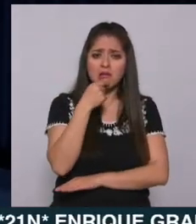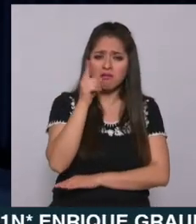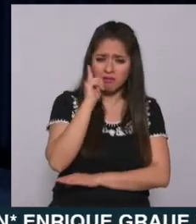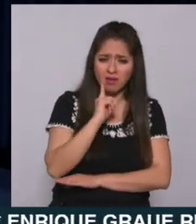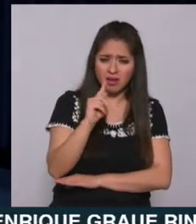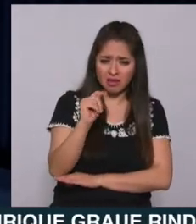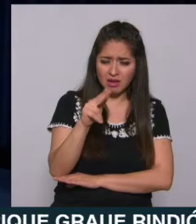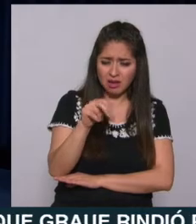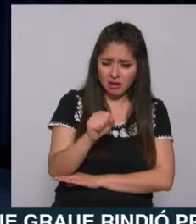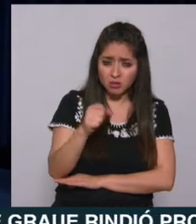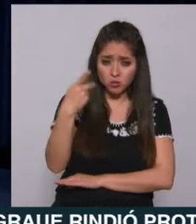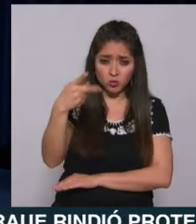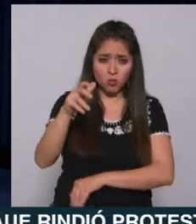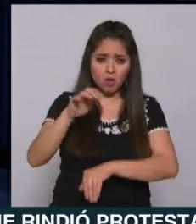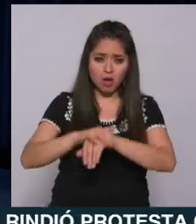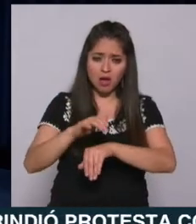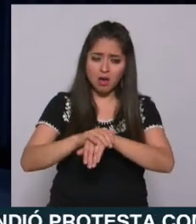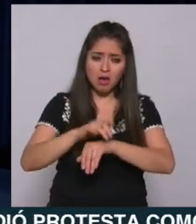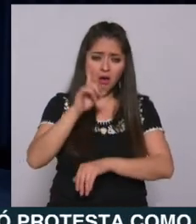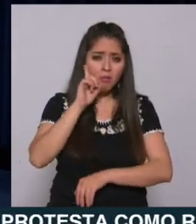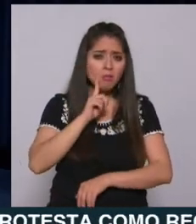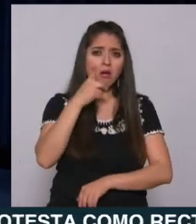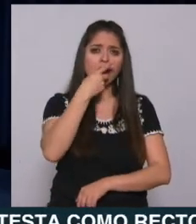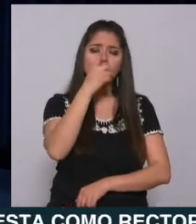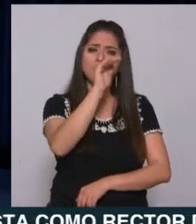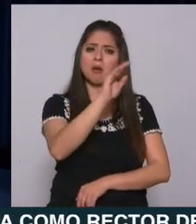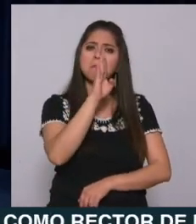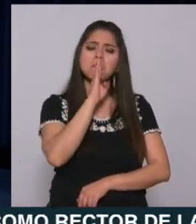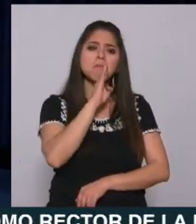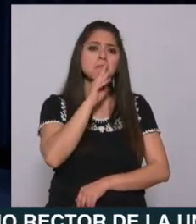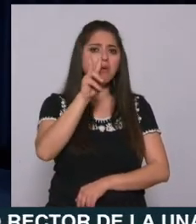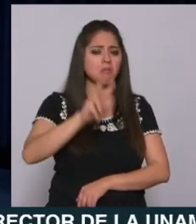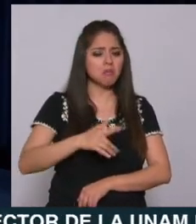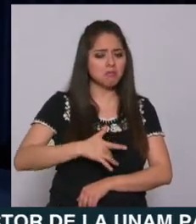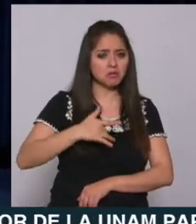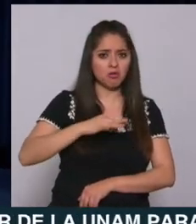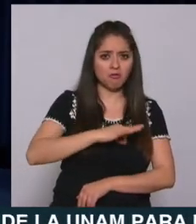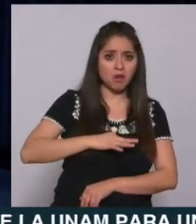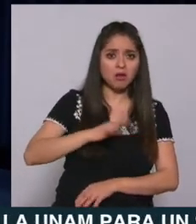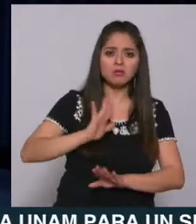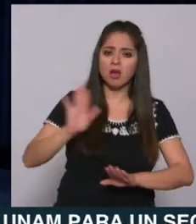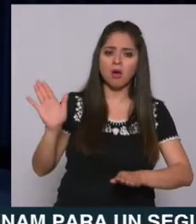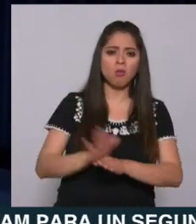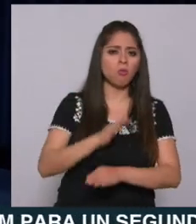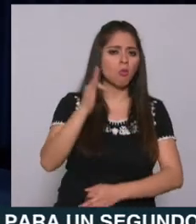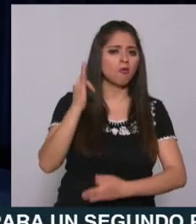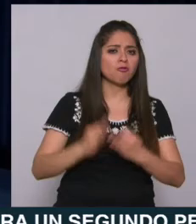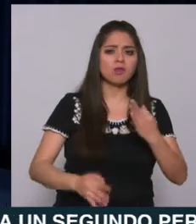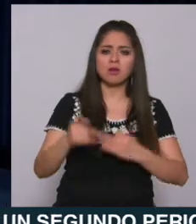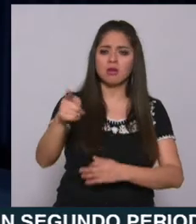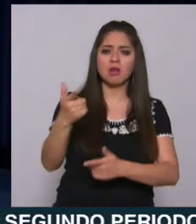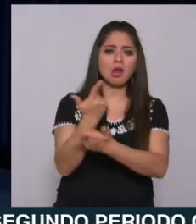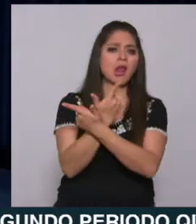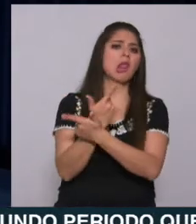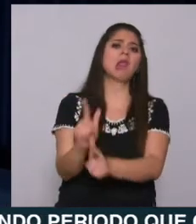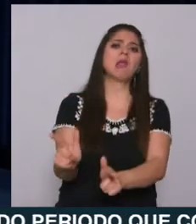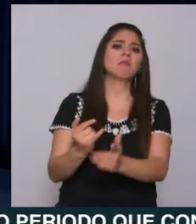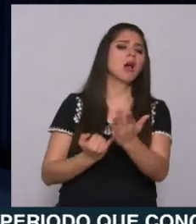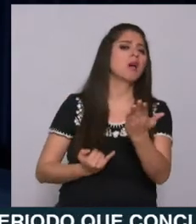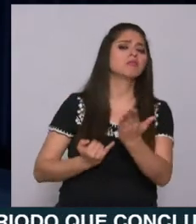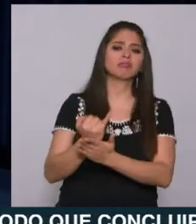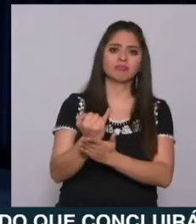una de sus amiguitas, le dijo a su mamá, mamá, ahora estoy muy feliz porque por fin mi compañera va a ser quien ella quiere ser. Pues